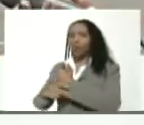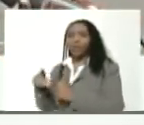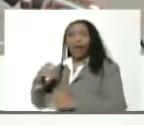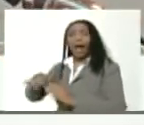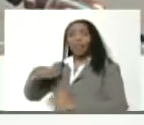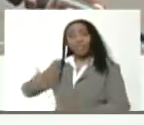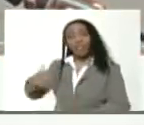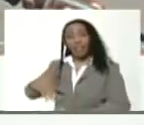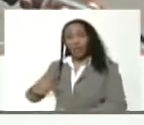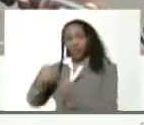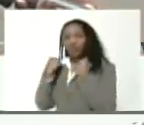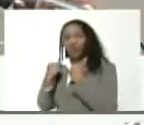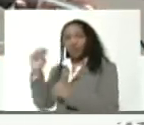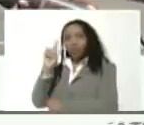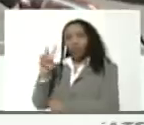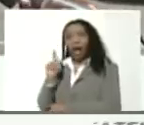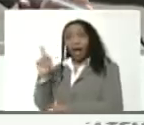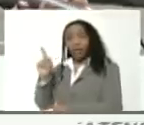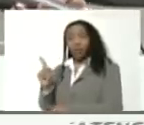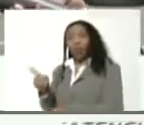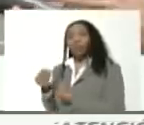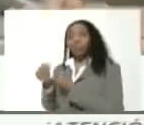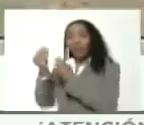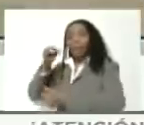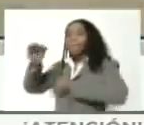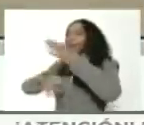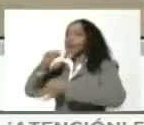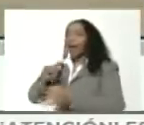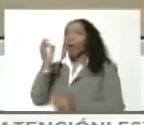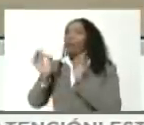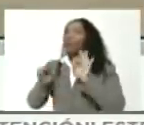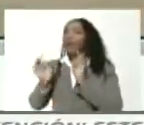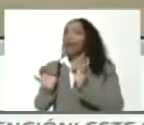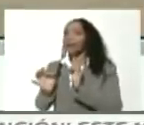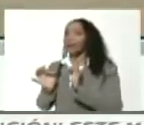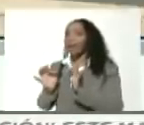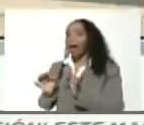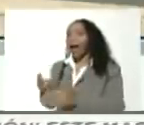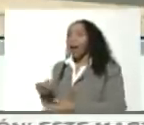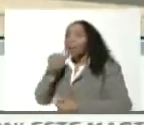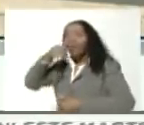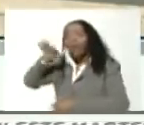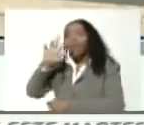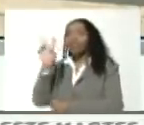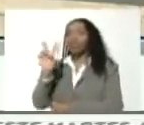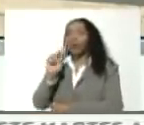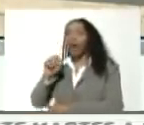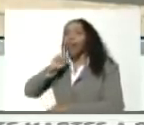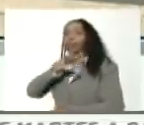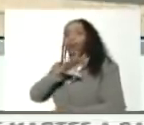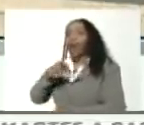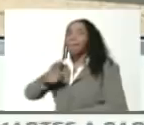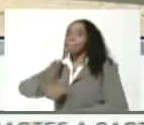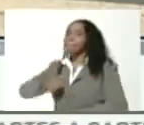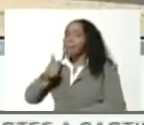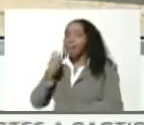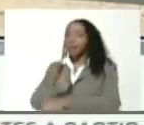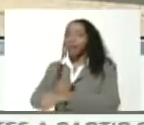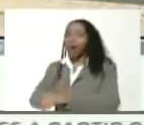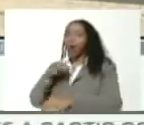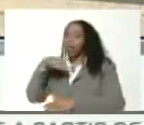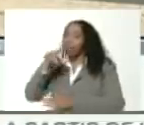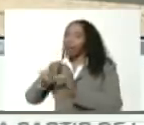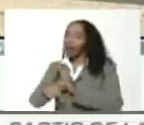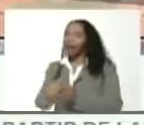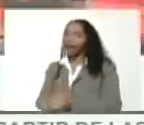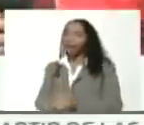extremista venezolana. Ellos le rendirán cuentas a la justicia y le rendirán cuentas al pueblo venezolano y a la historia más temprano que tarde. Bien, muchísimas gracias.